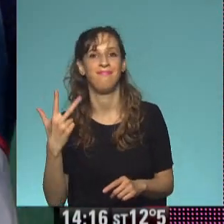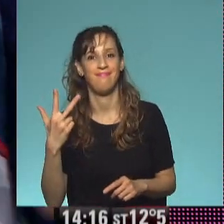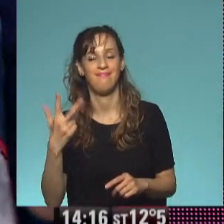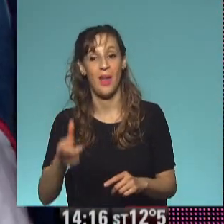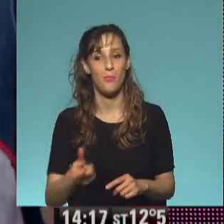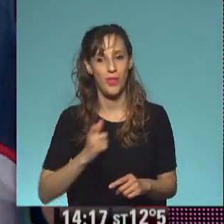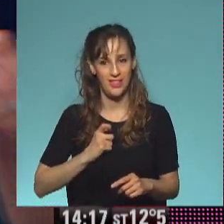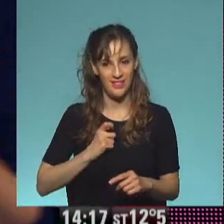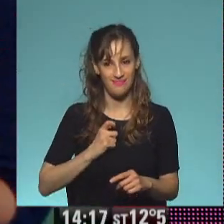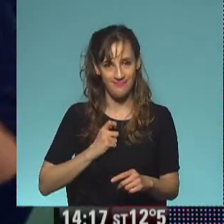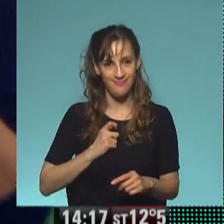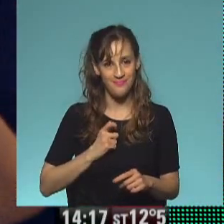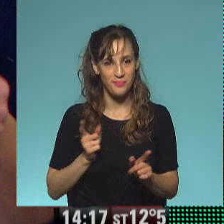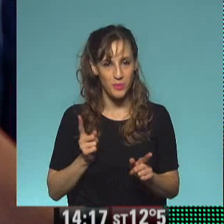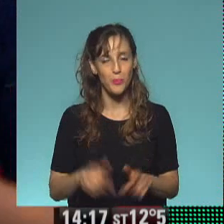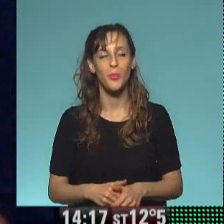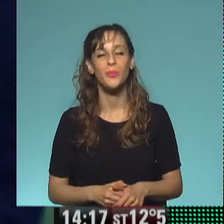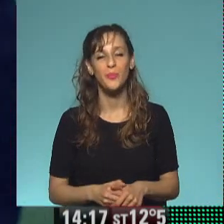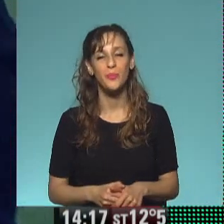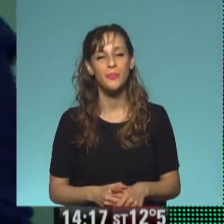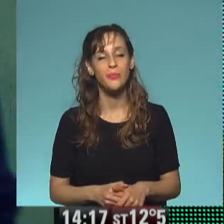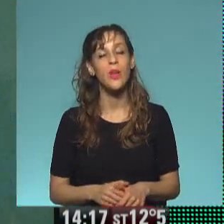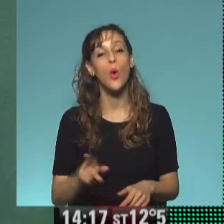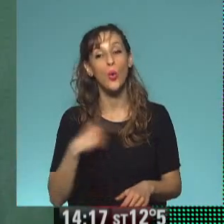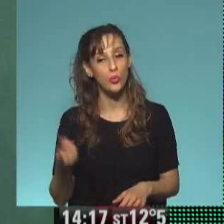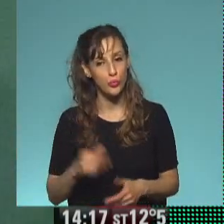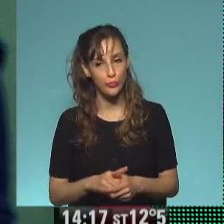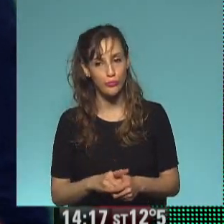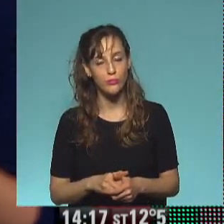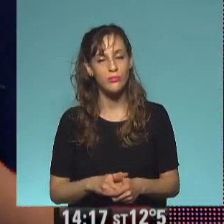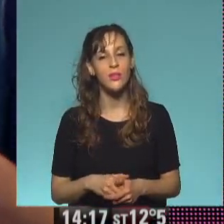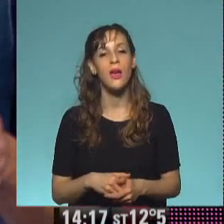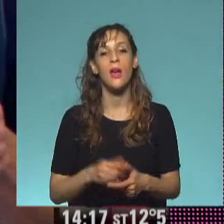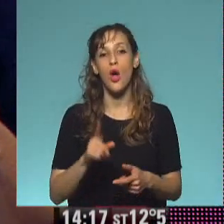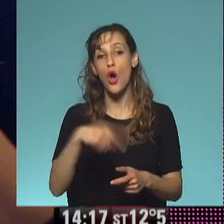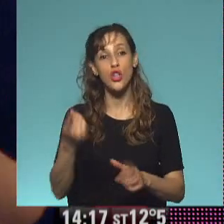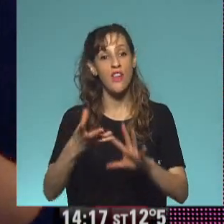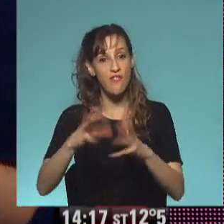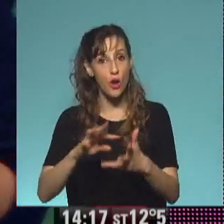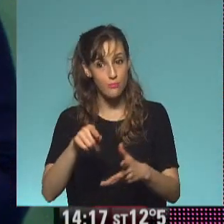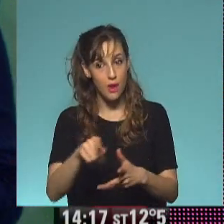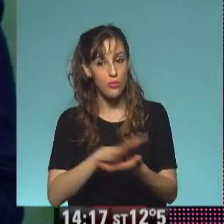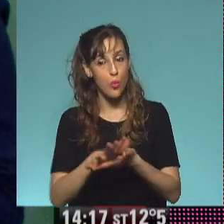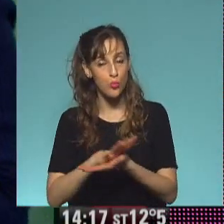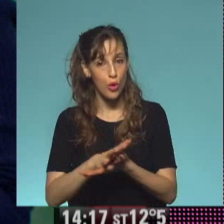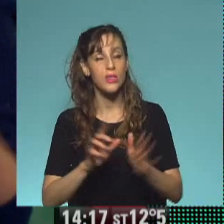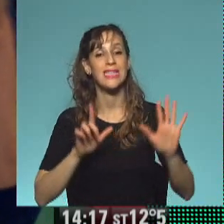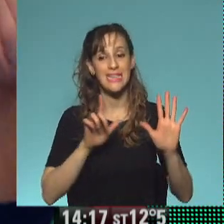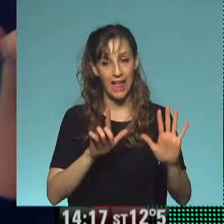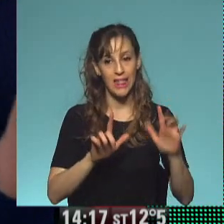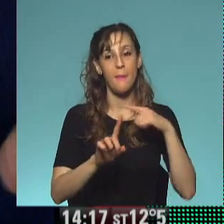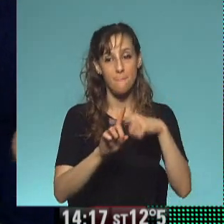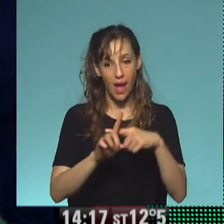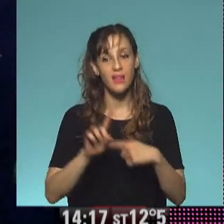este problema, que era ¿cuántas agregué? 3, dijo este amigo. Bien. Y después teníamos esta otra forma de resolverlo. 7 más 3,